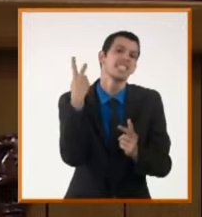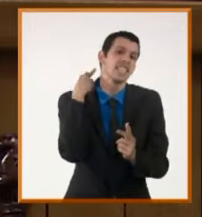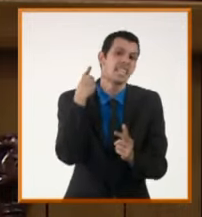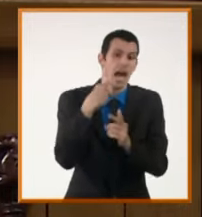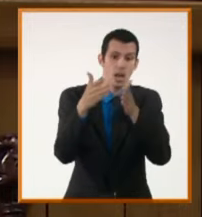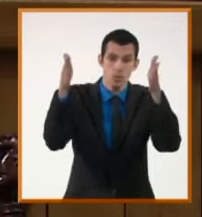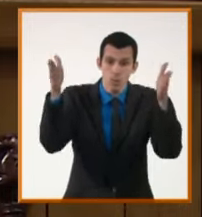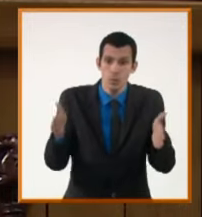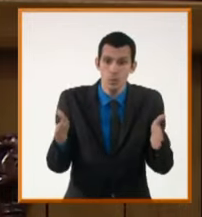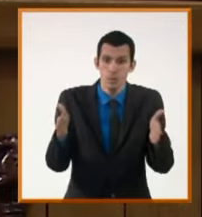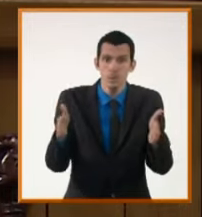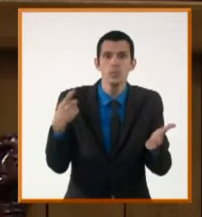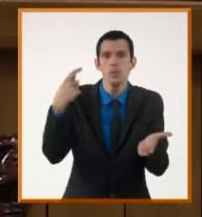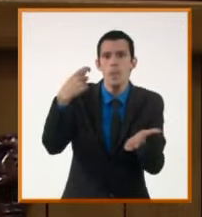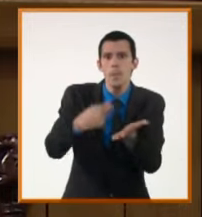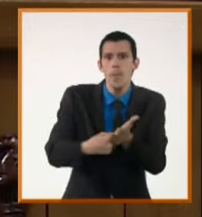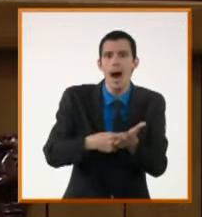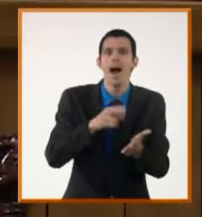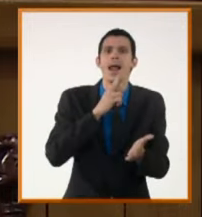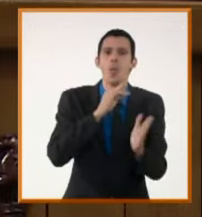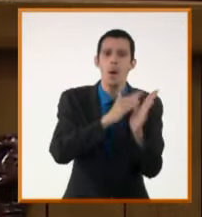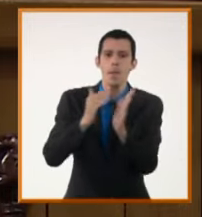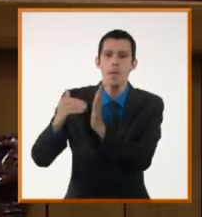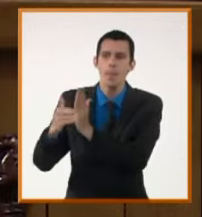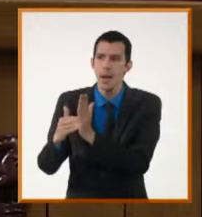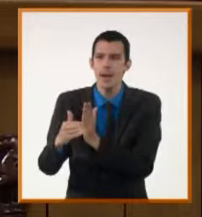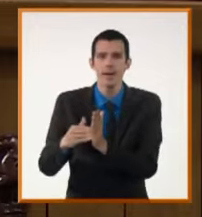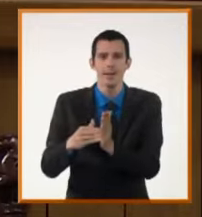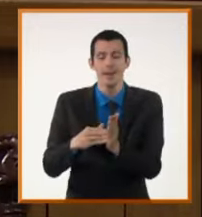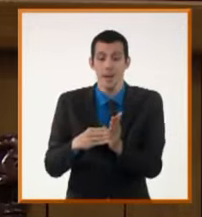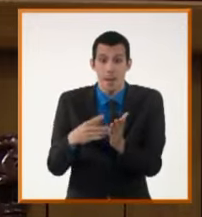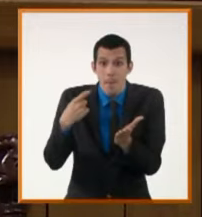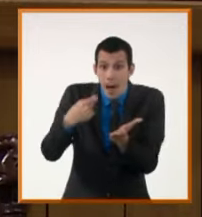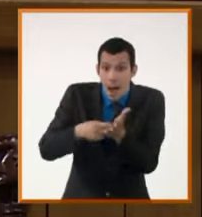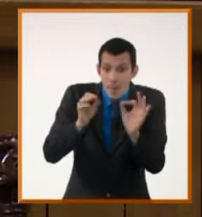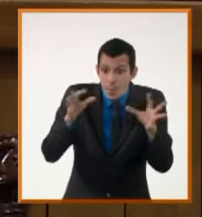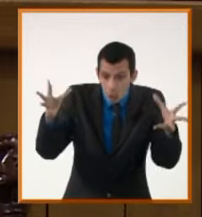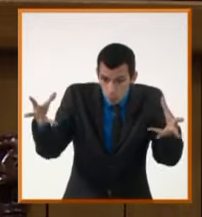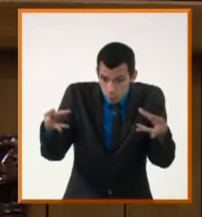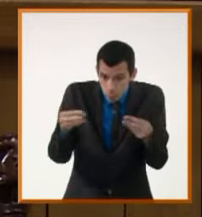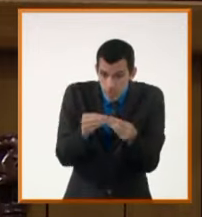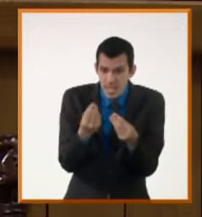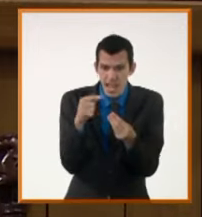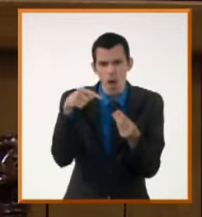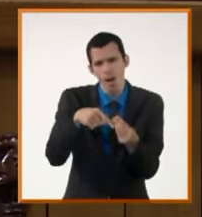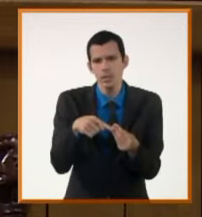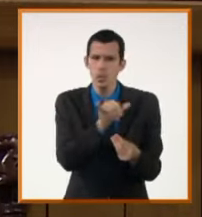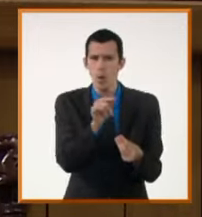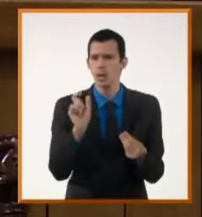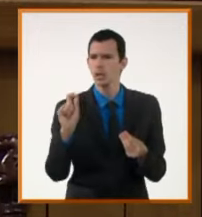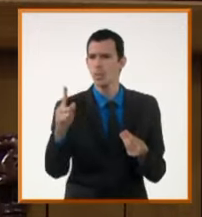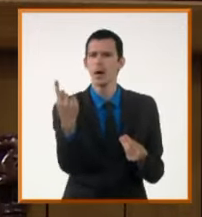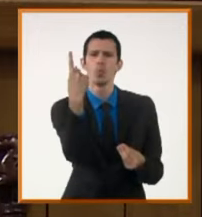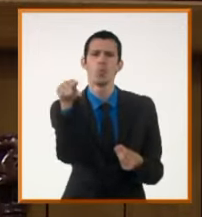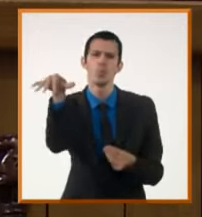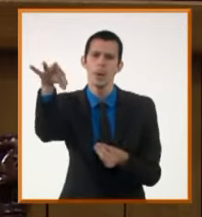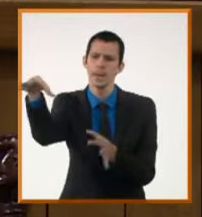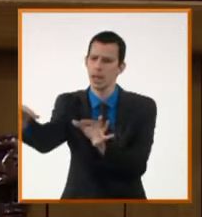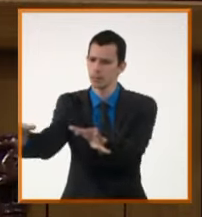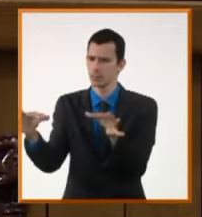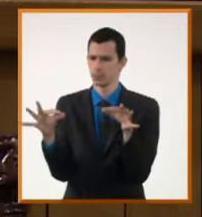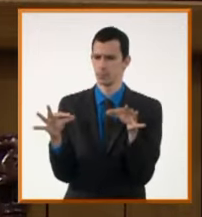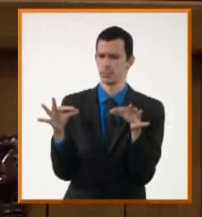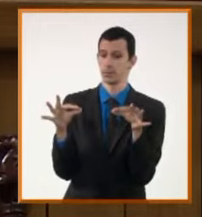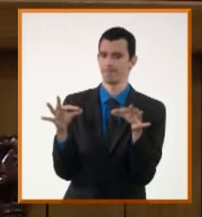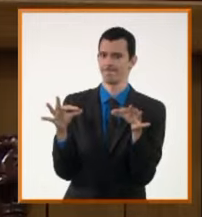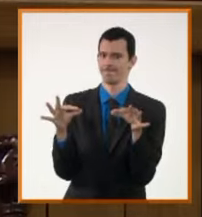Pero nosotros tenemos que buscar la manera de estimular, buscar fórmulas para que también se eliminen los salideros, pero que también